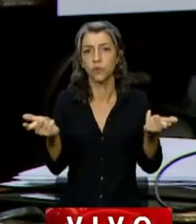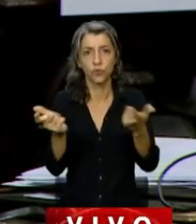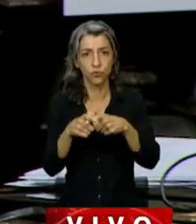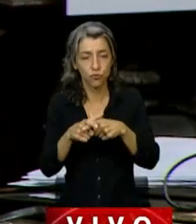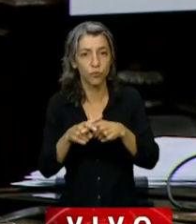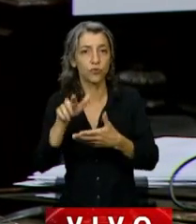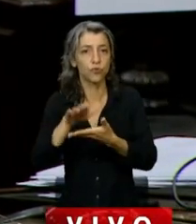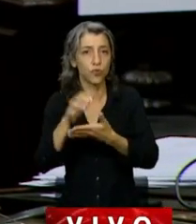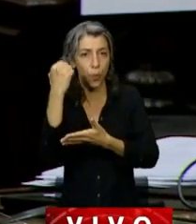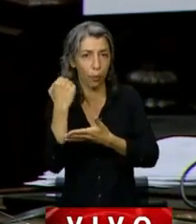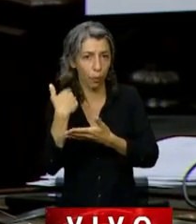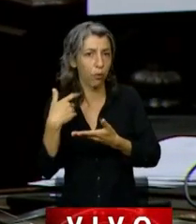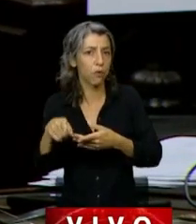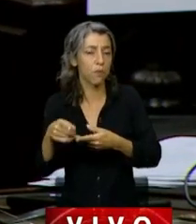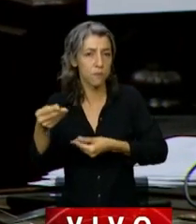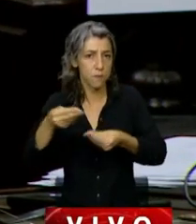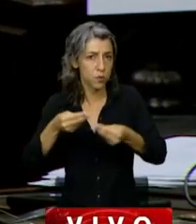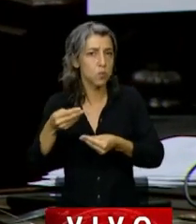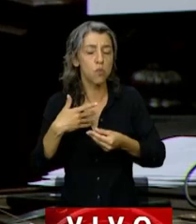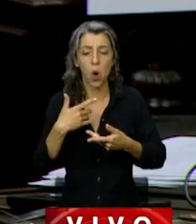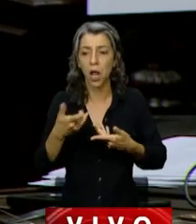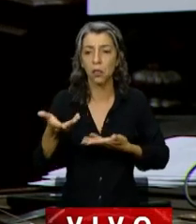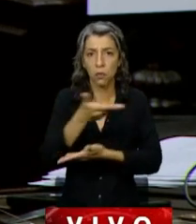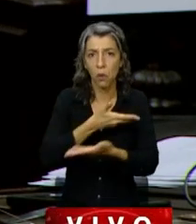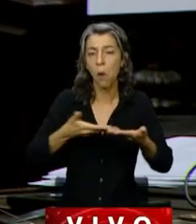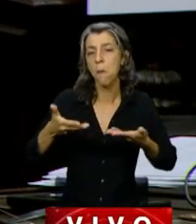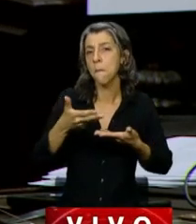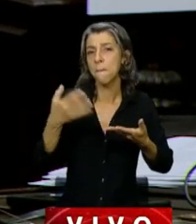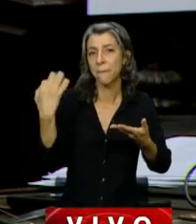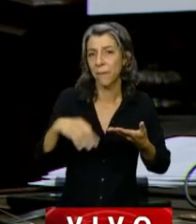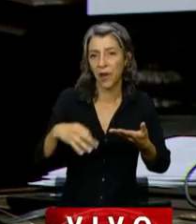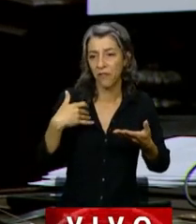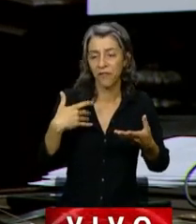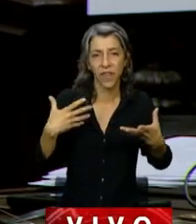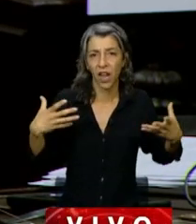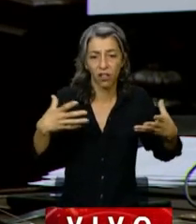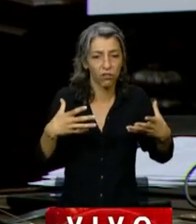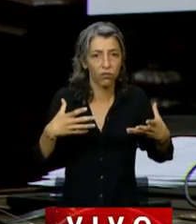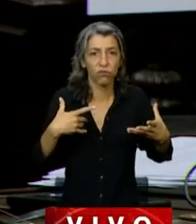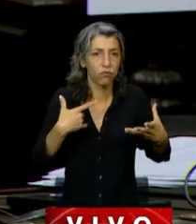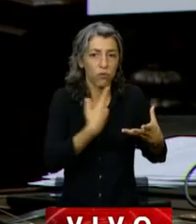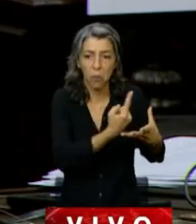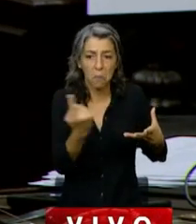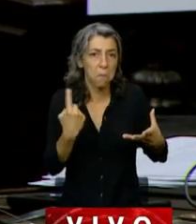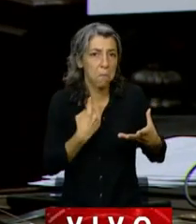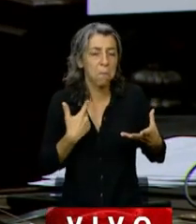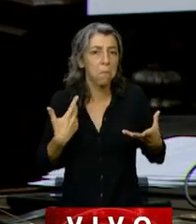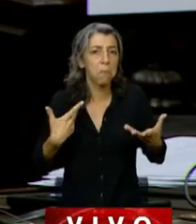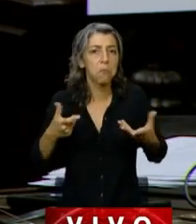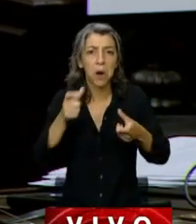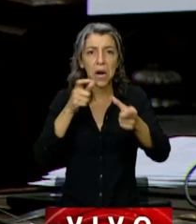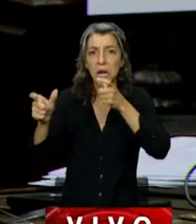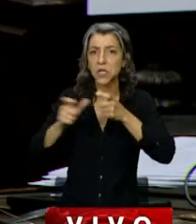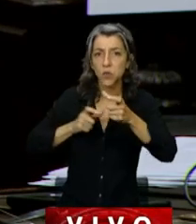enriquecedor ese debate y nos permitió no solamente plantear las dudas y recibir respuestas de los distintos funcionarios,